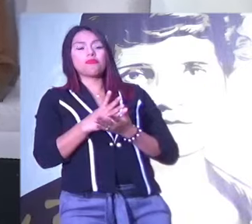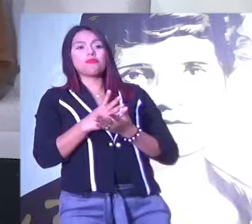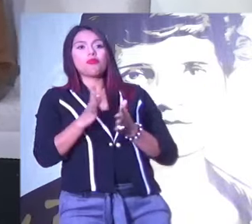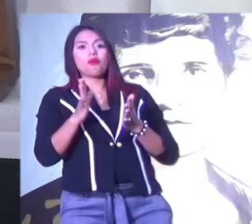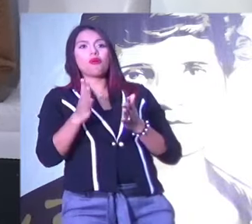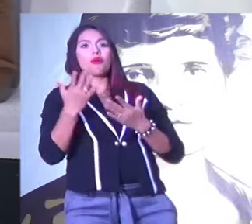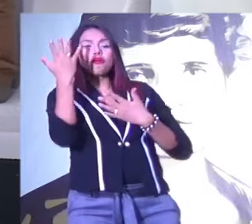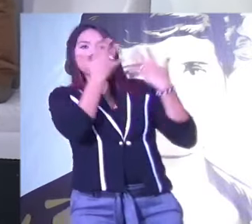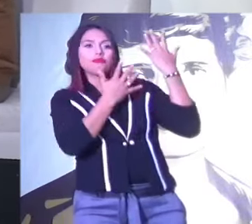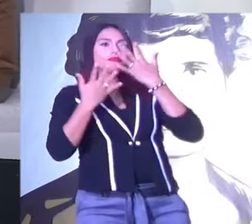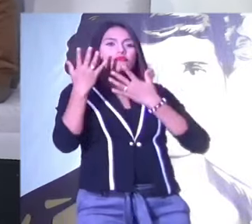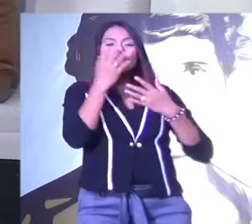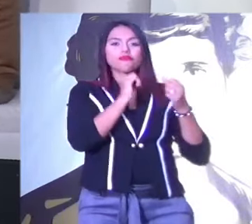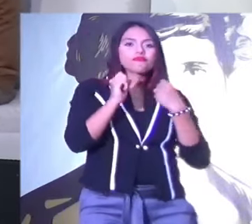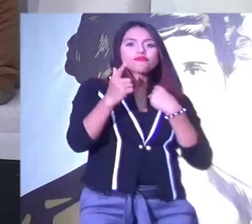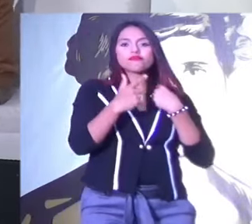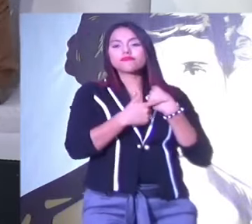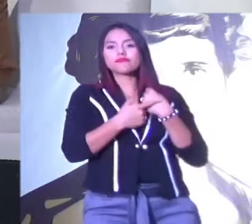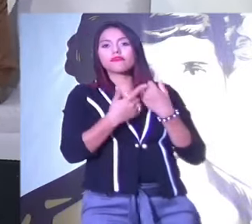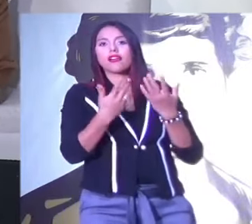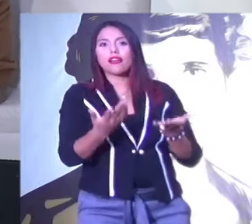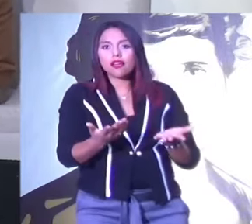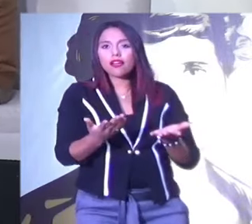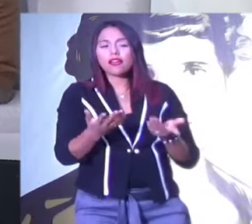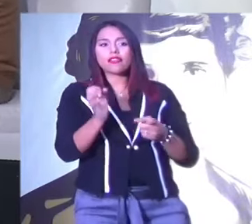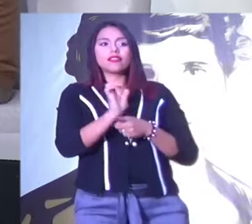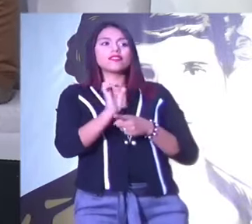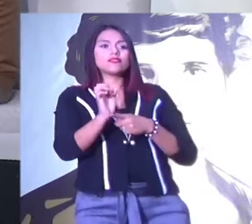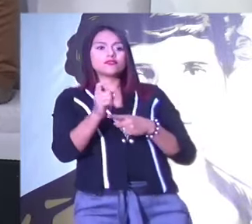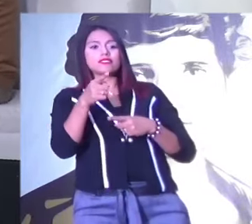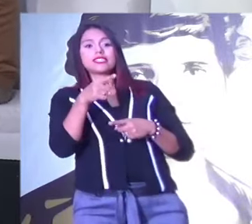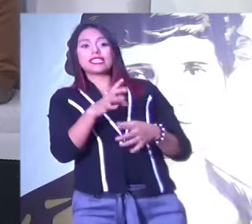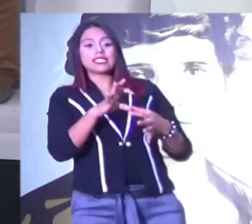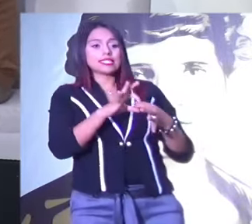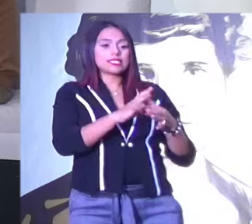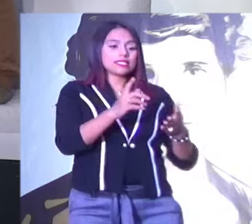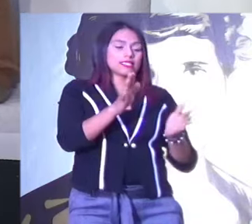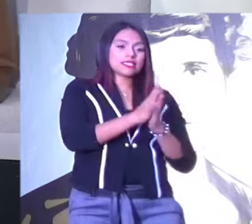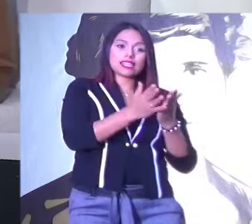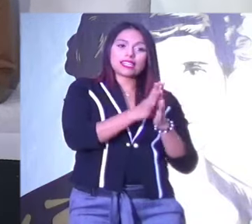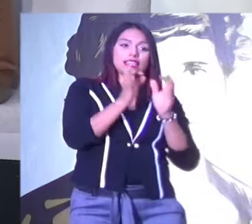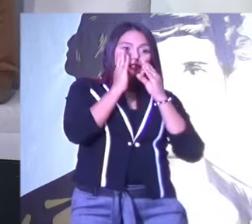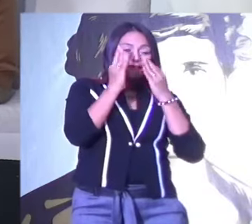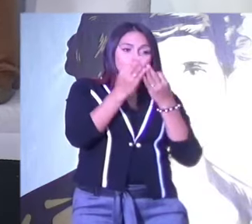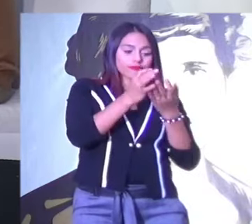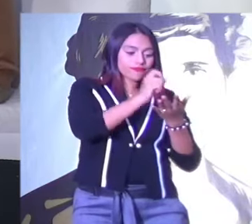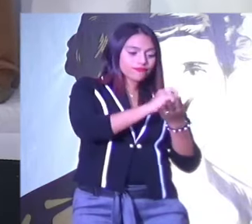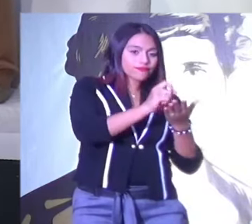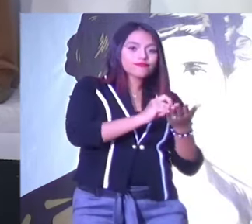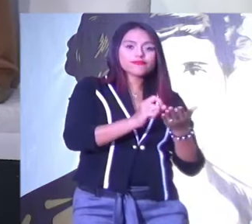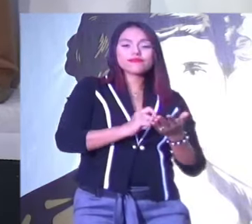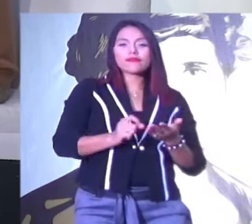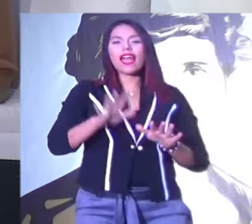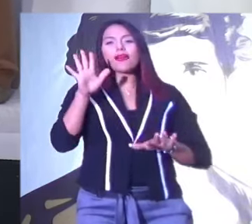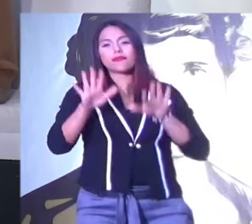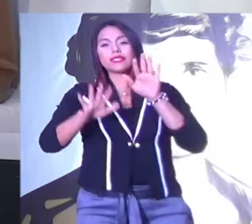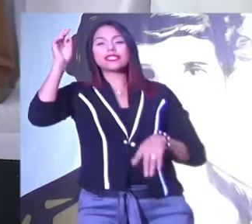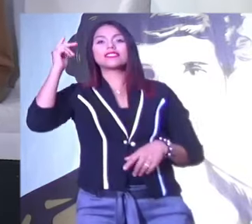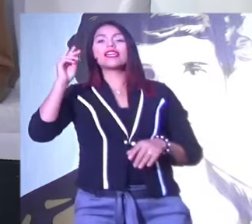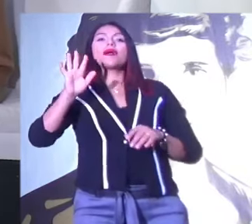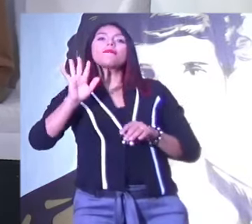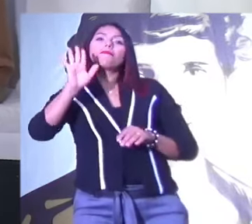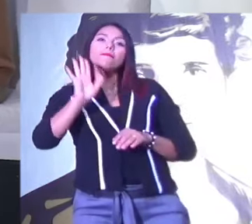y que graban y que usa palabras de los propios personajes de los cuentos. Es decir, es una casa de espejos. Para los que te conocemos es